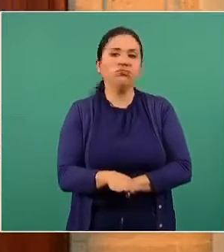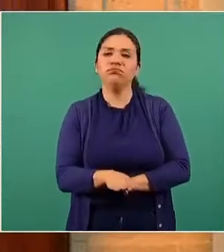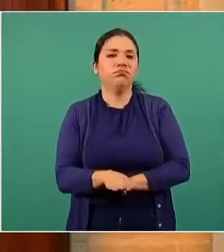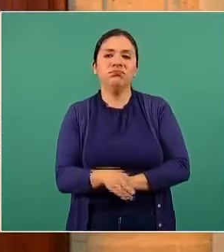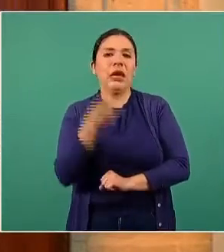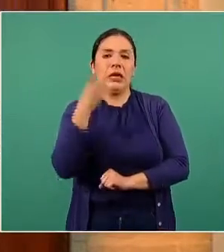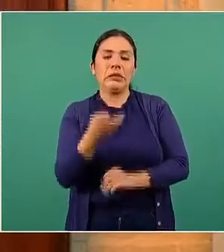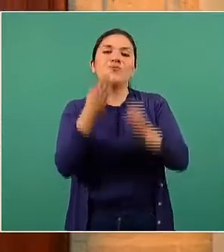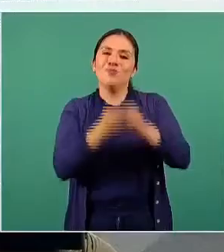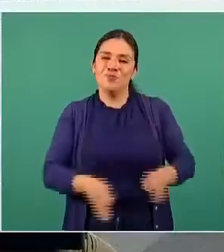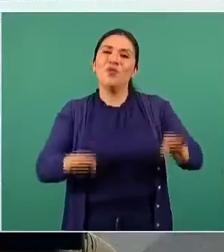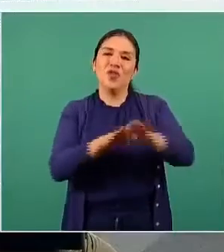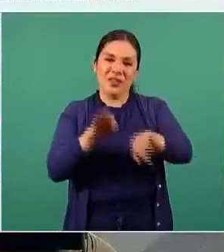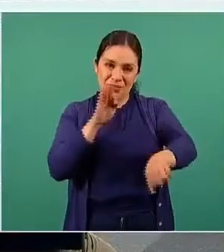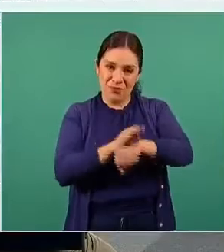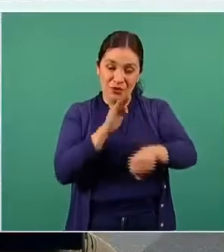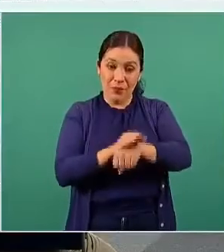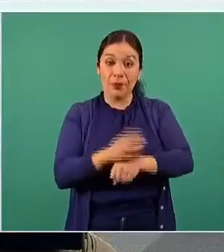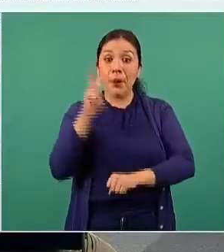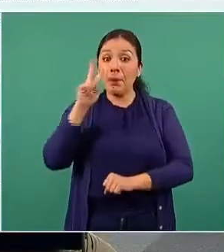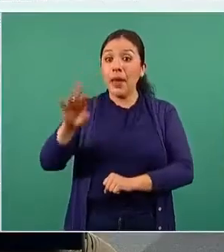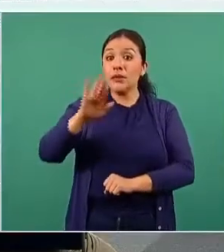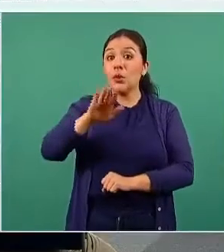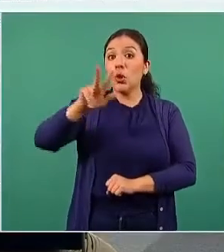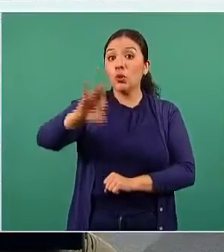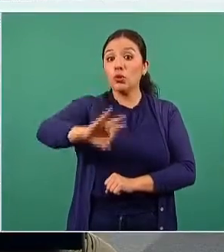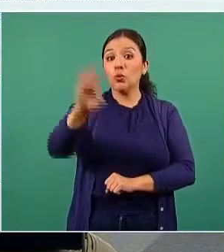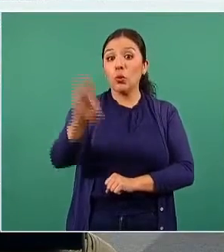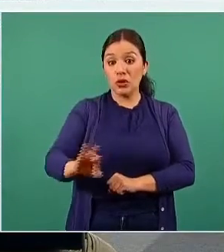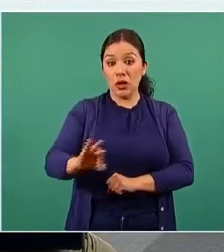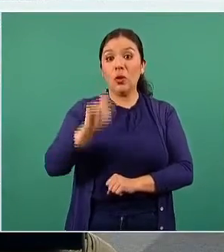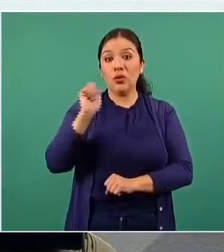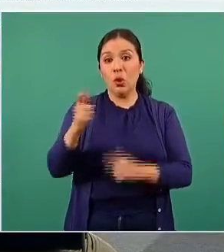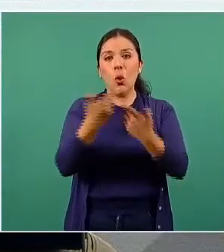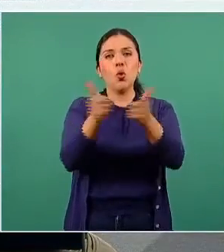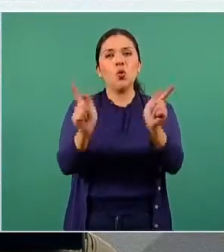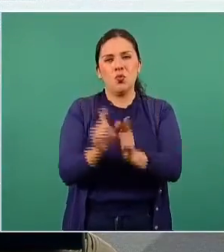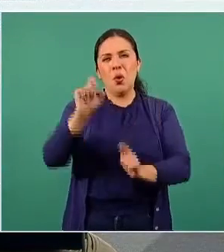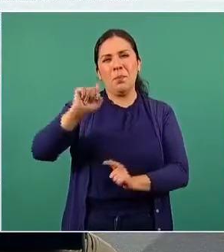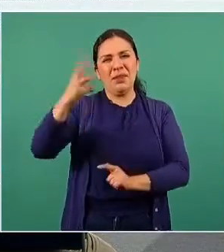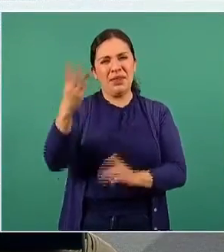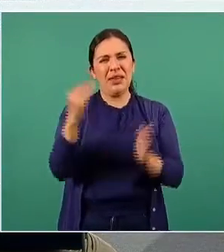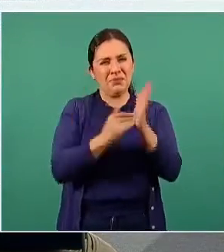sumamente importante. 58% es del grupo de los